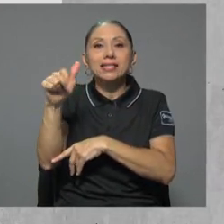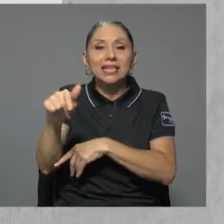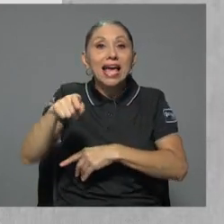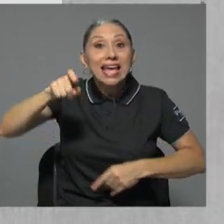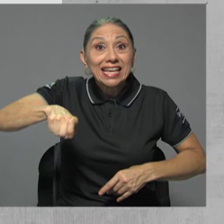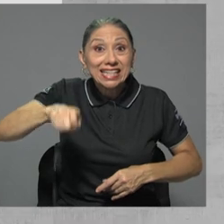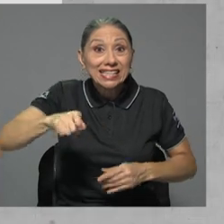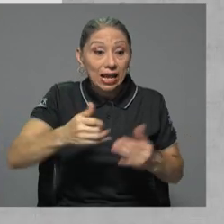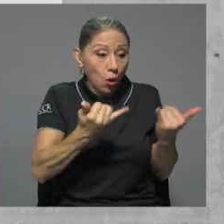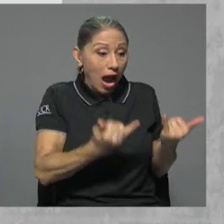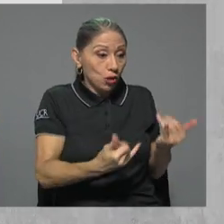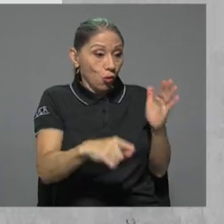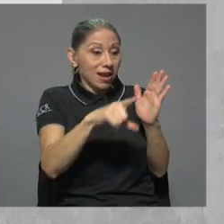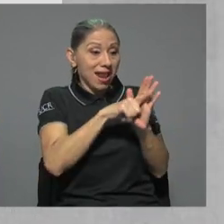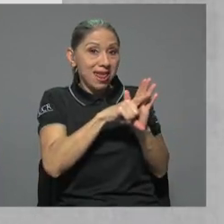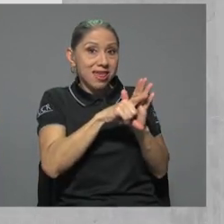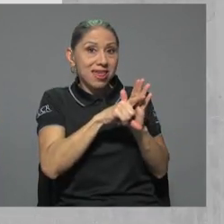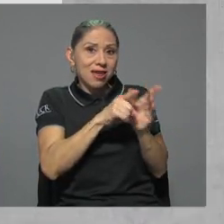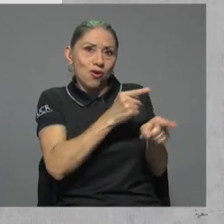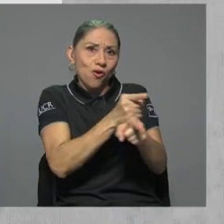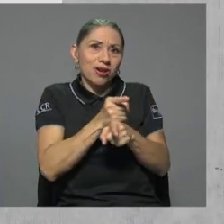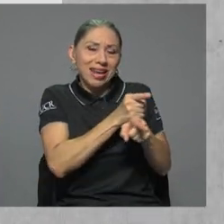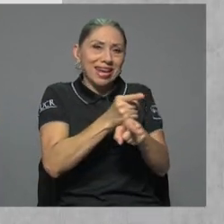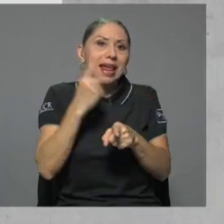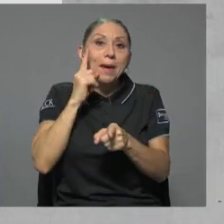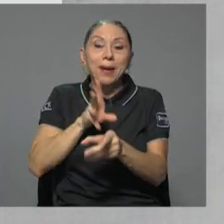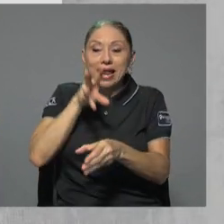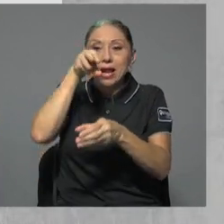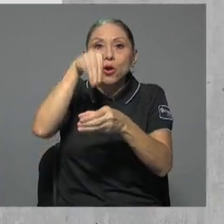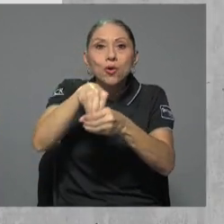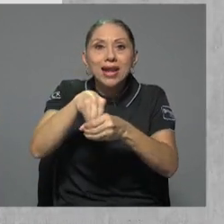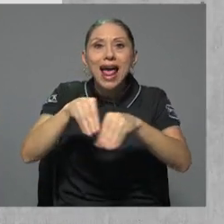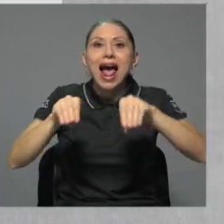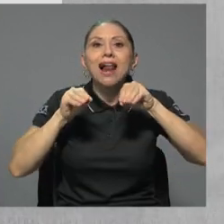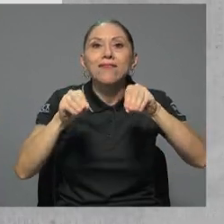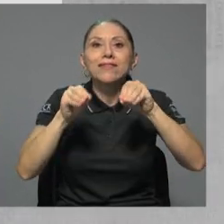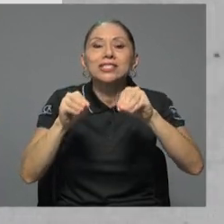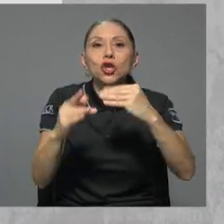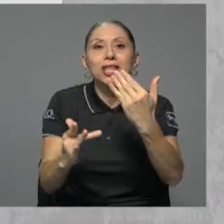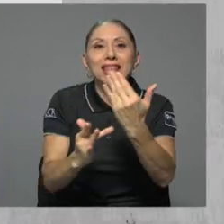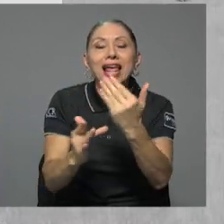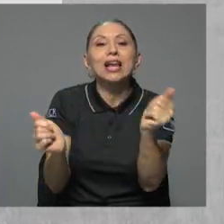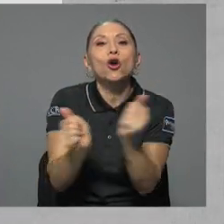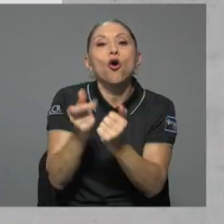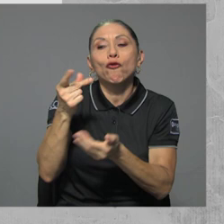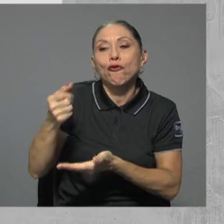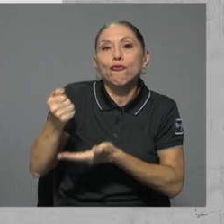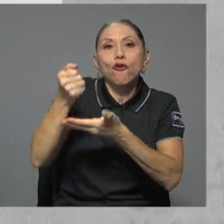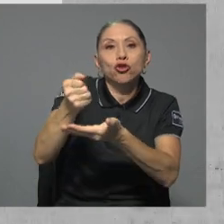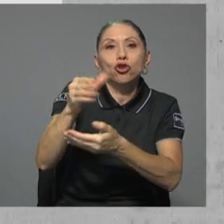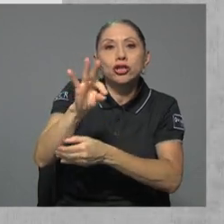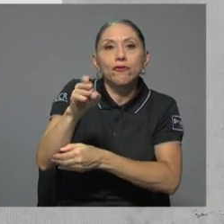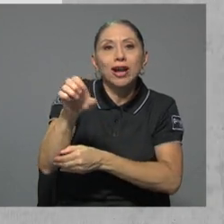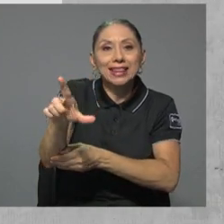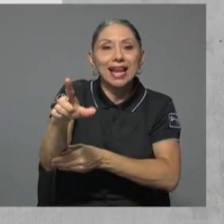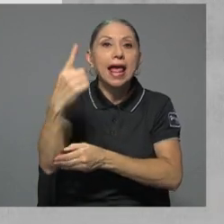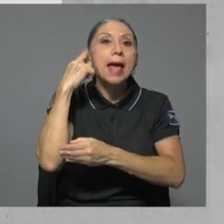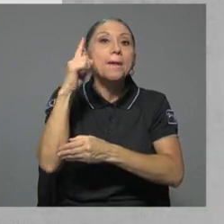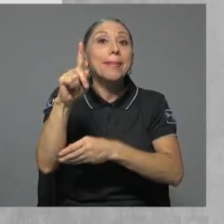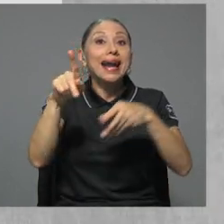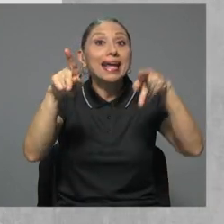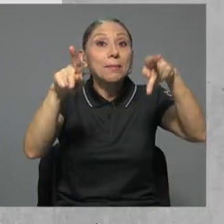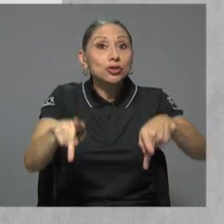actual ley para incluir el financiamiento de la alfabetización digital con fondos de fonatel con el fin de garantizar el derecho de las personas